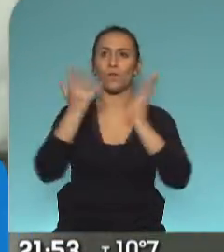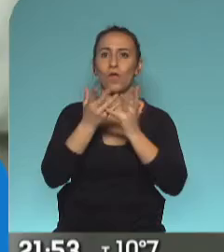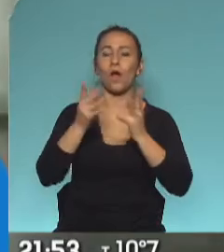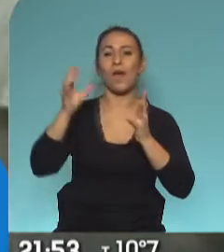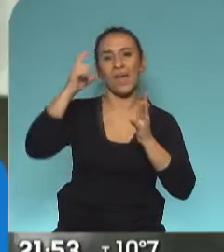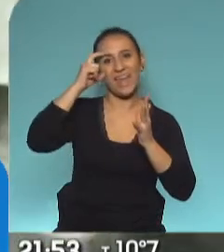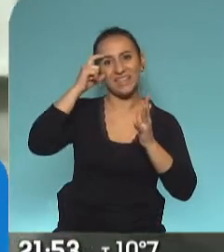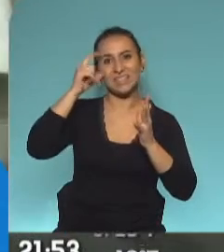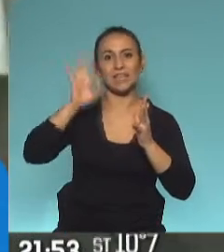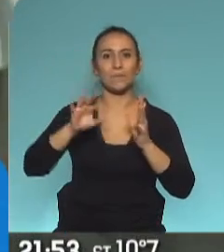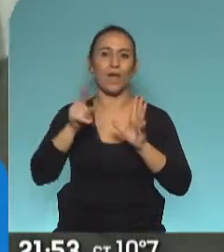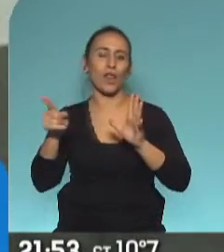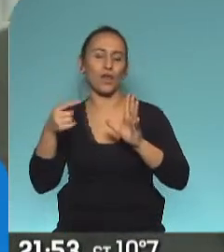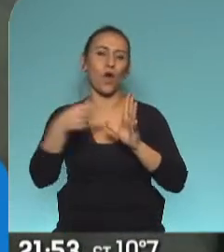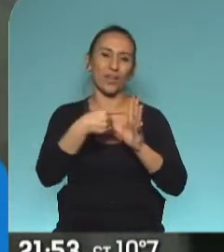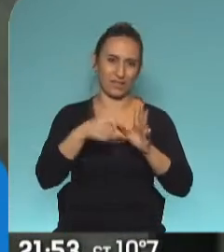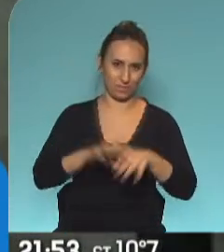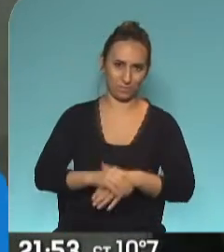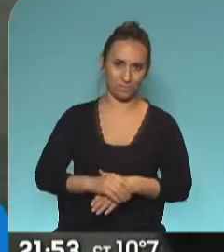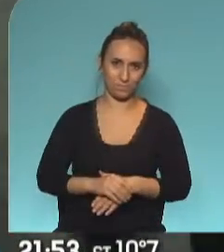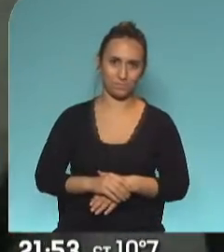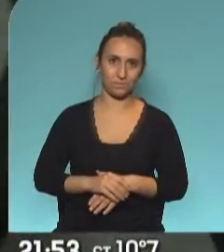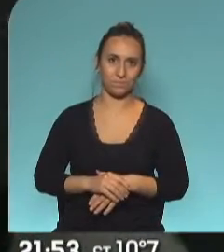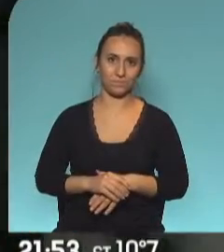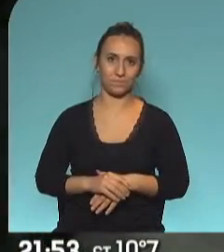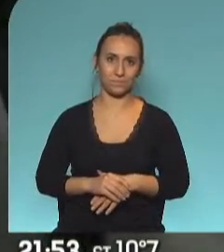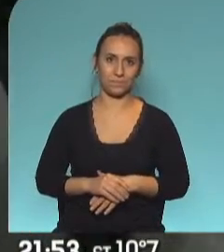expresó el sumo pontífice.